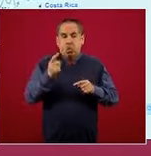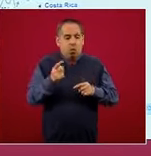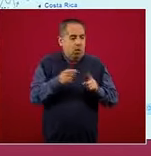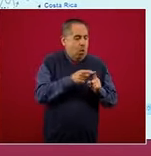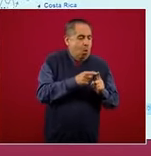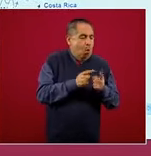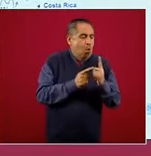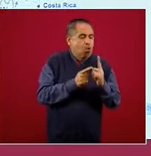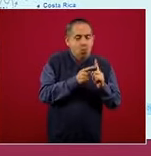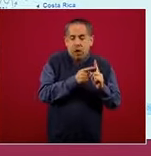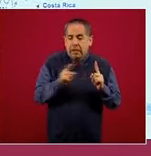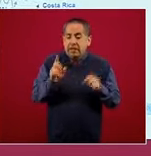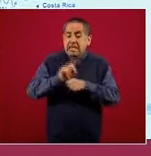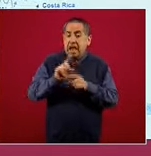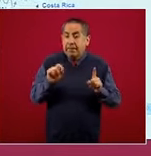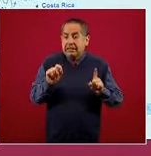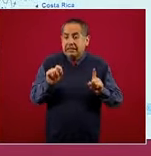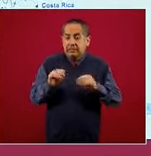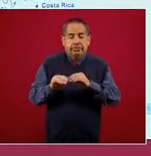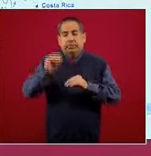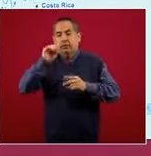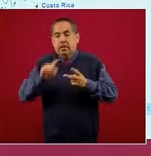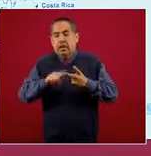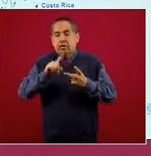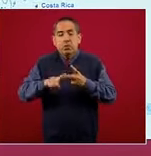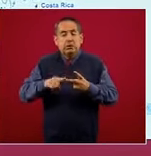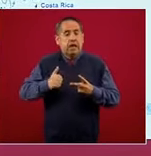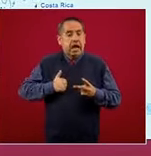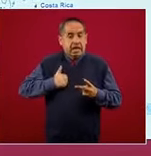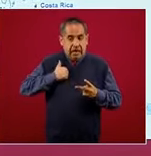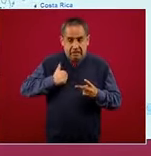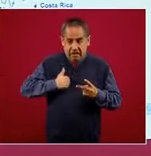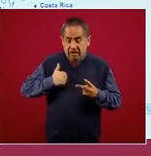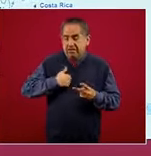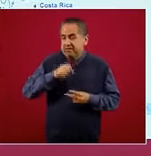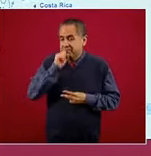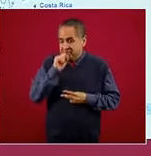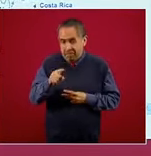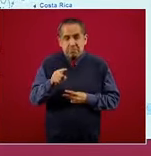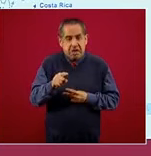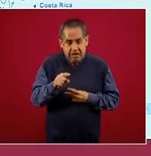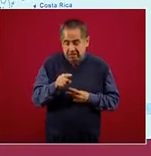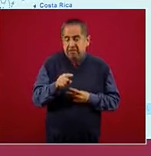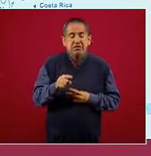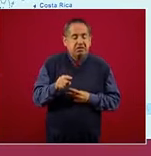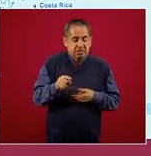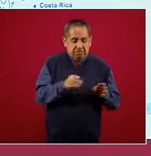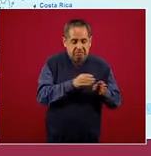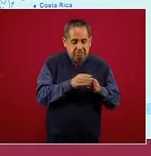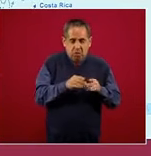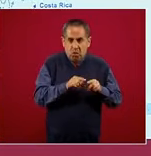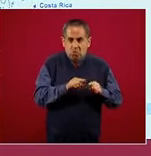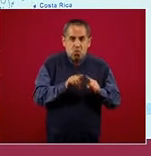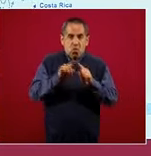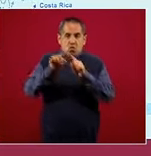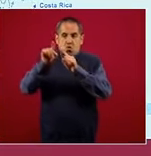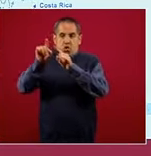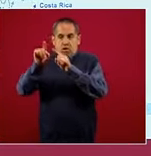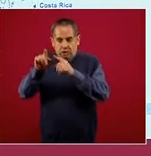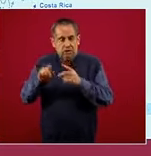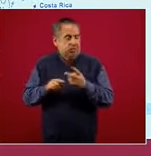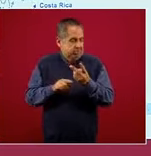20, ¿sí? Lo sigue Canadá. Canadá es el que sigue más o menos en el tema de